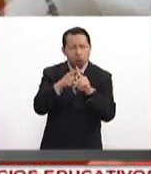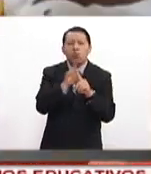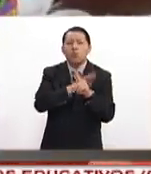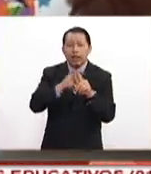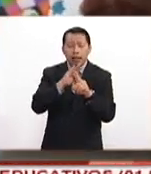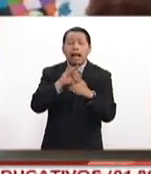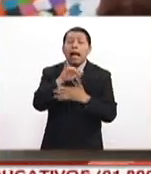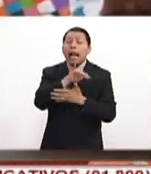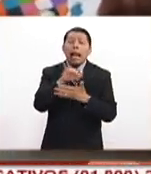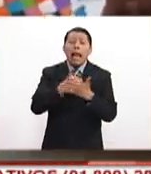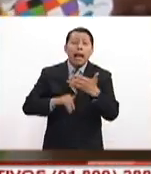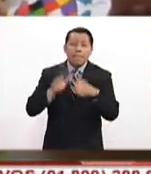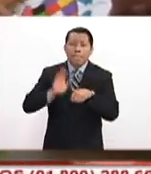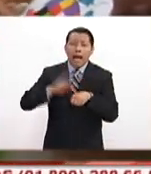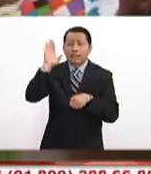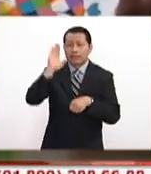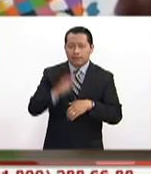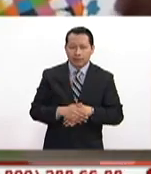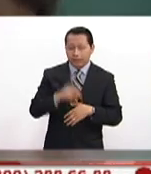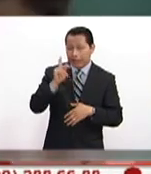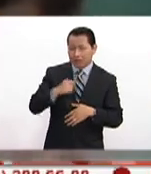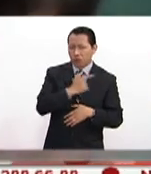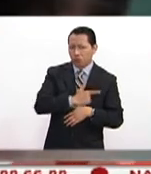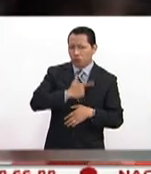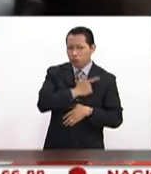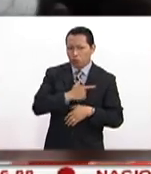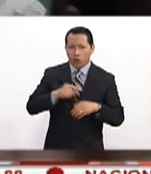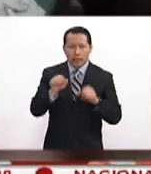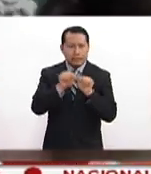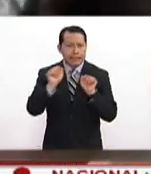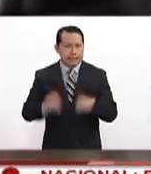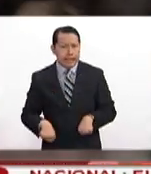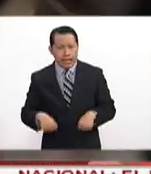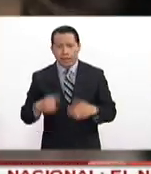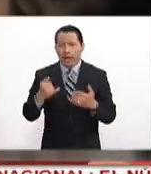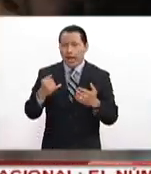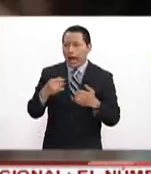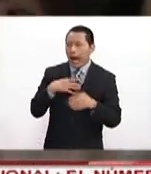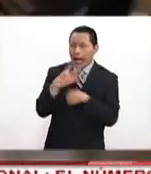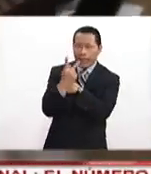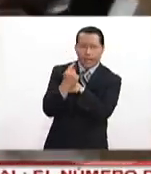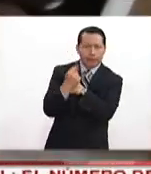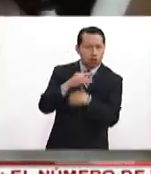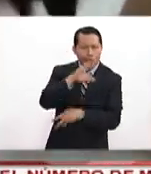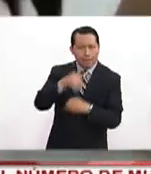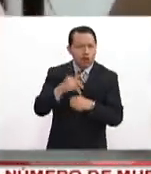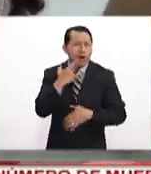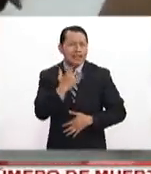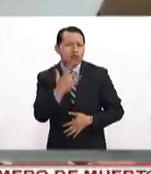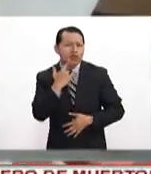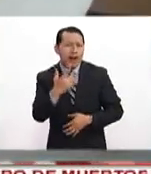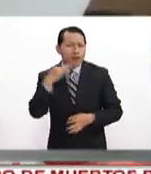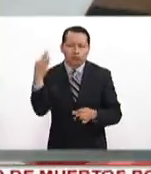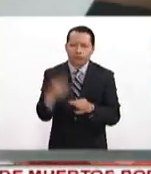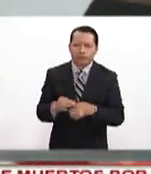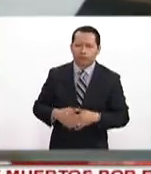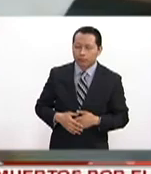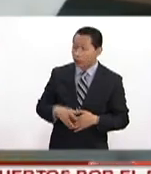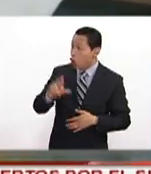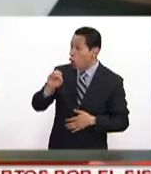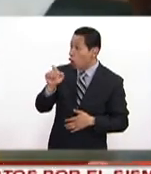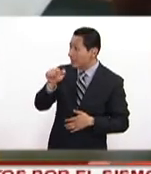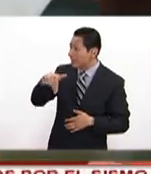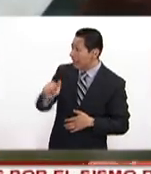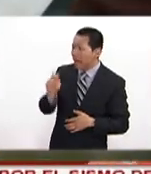muchísimo gusto que también todo el sistema y el canal y todos estén participando en este esfuerzo. Roxana, pues